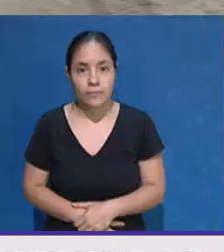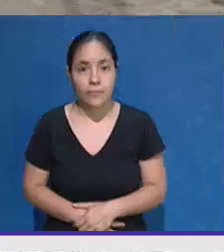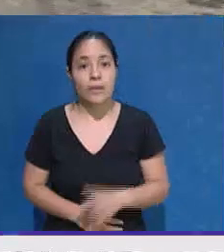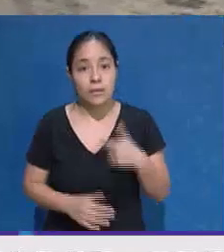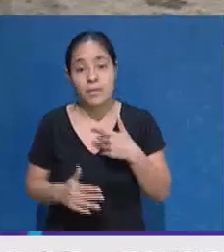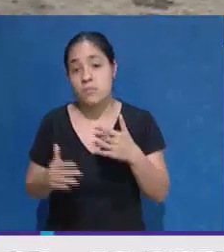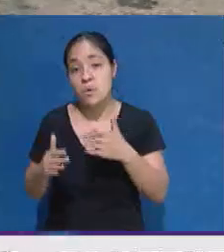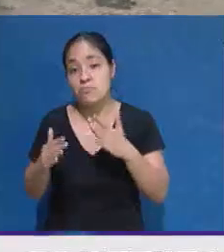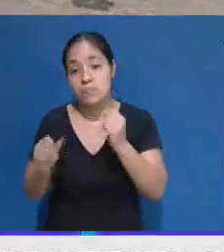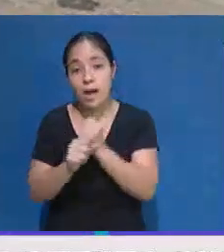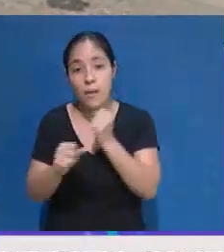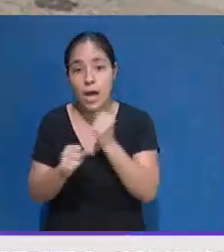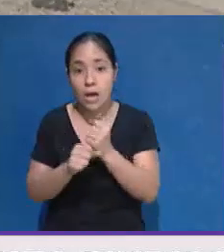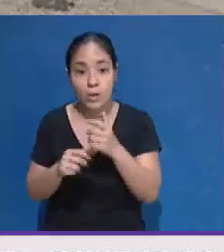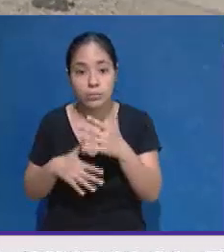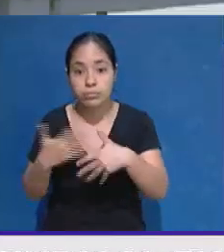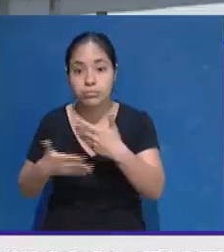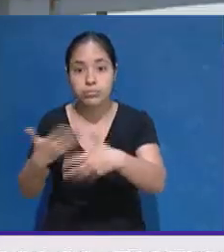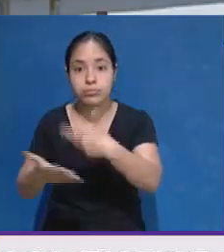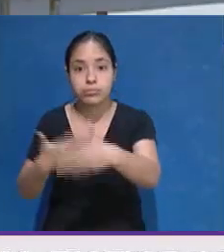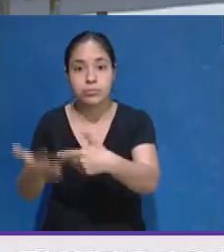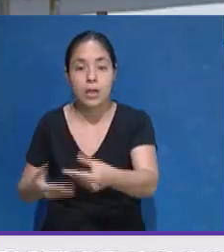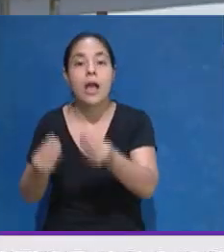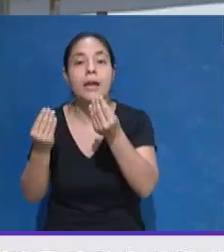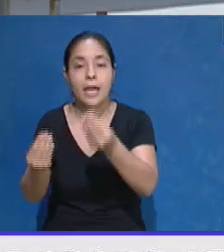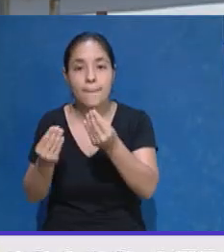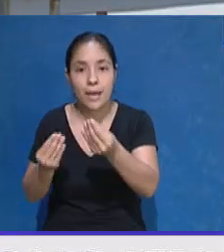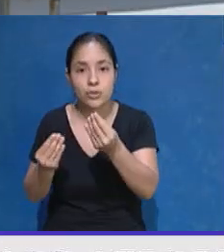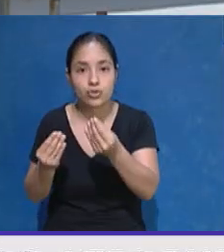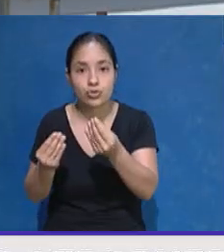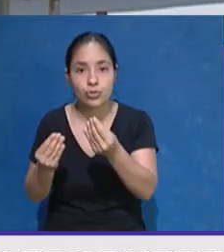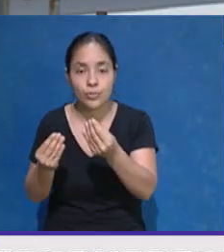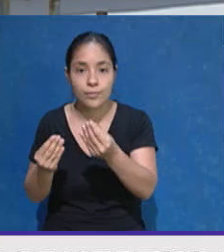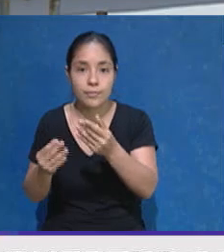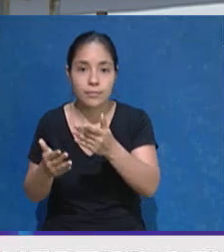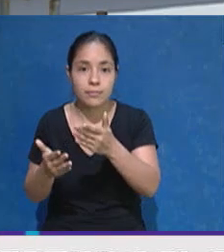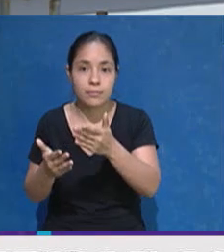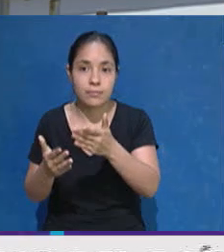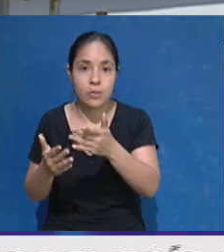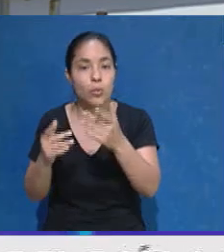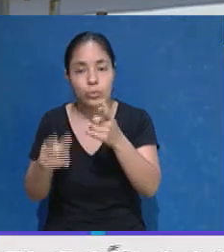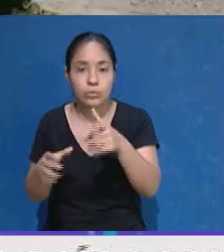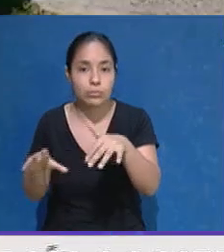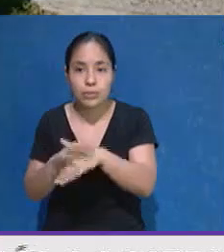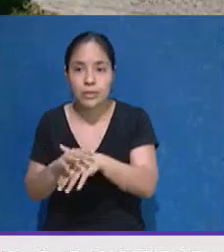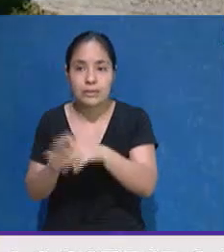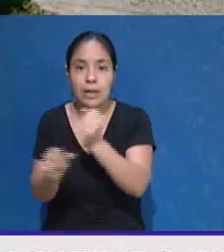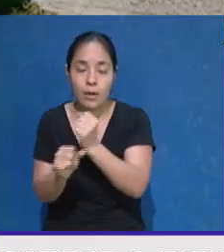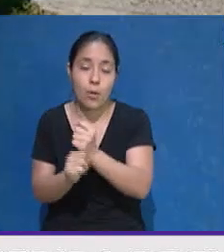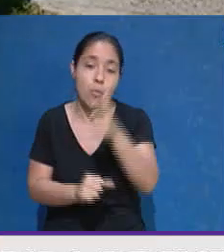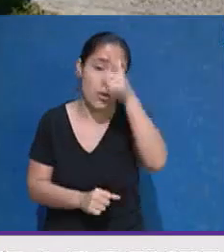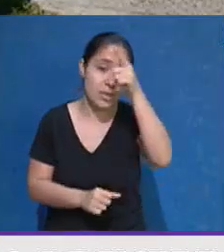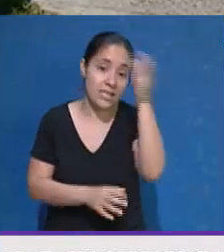este procedimiento, la noticia es qué es lo que ocurre en el medio de este procedimiento. Cuando llega la